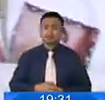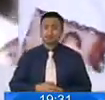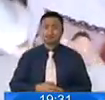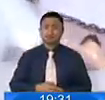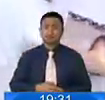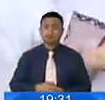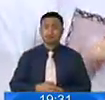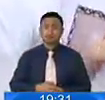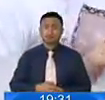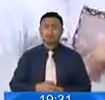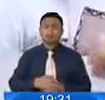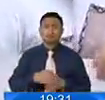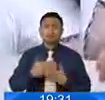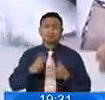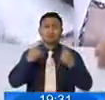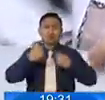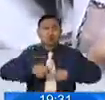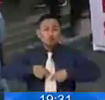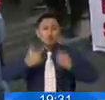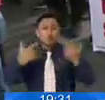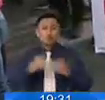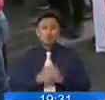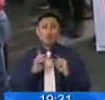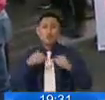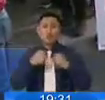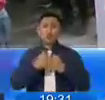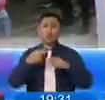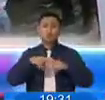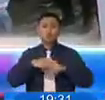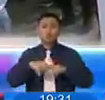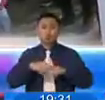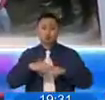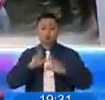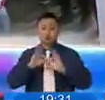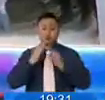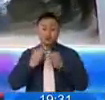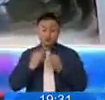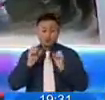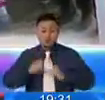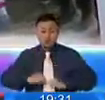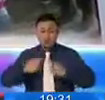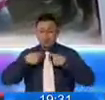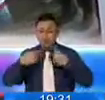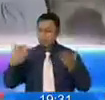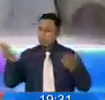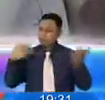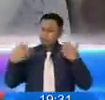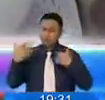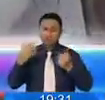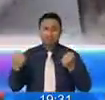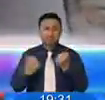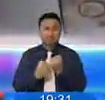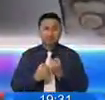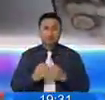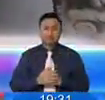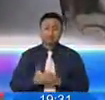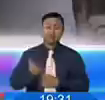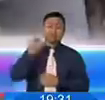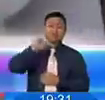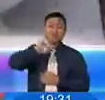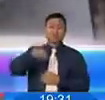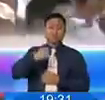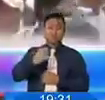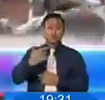Llegaron de todos lados, la convocatoria la realizó el gremio del taxismo provincial y familiares del profesional del volante, asesinado el jueves de la